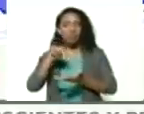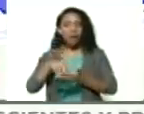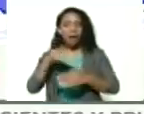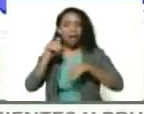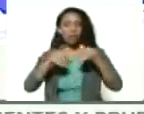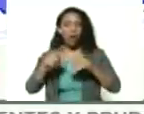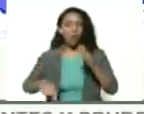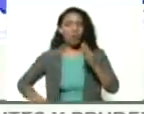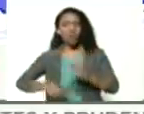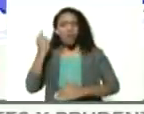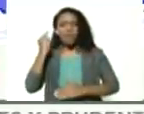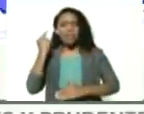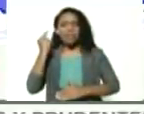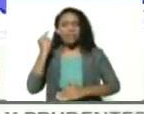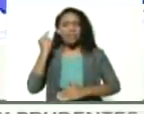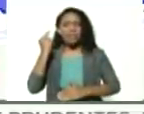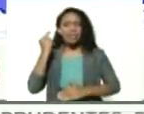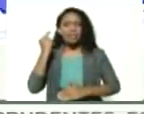vez